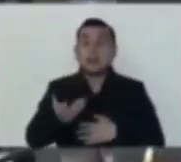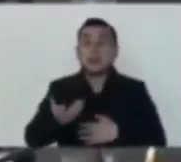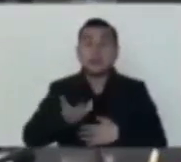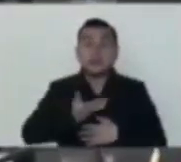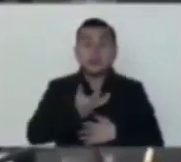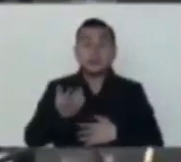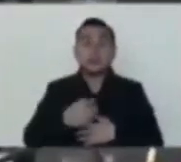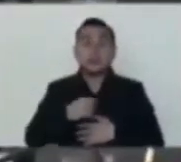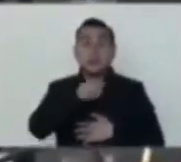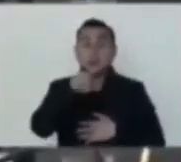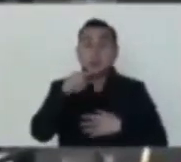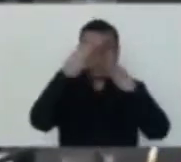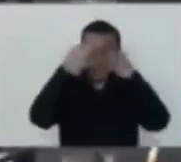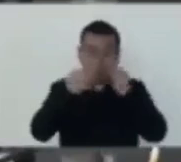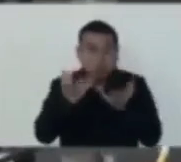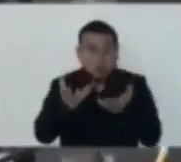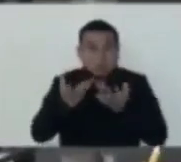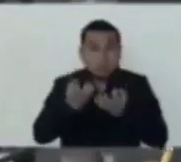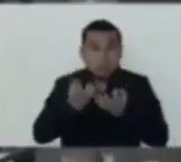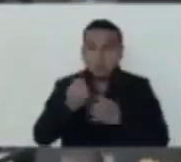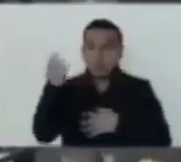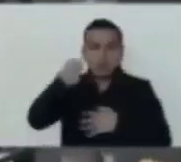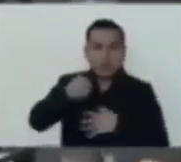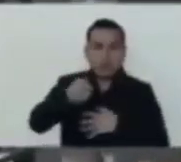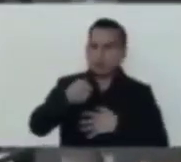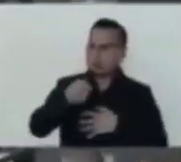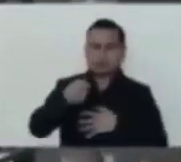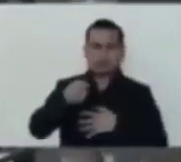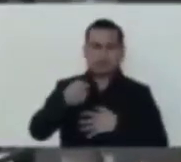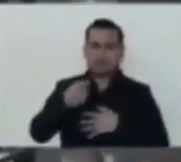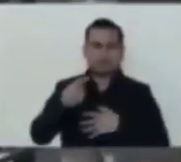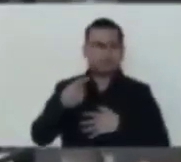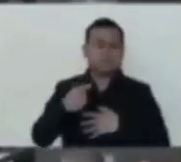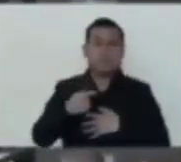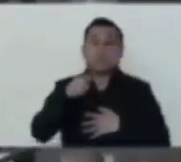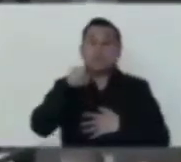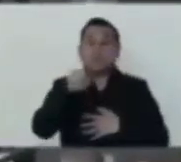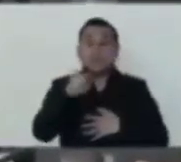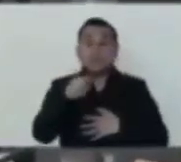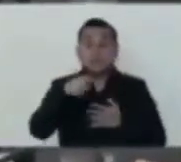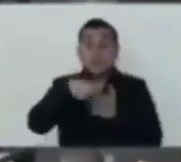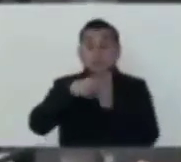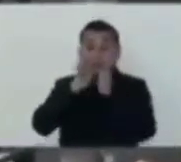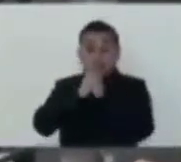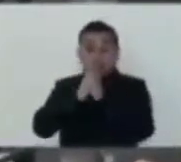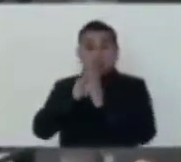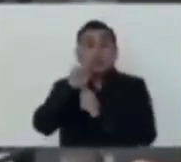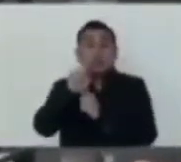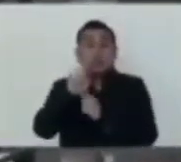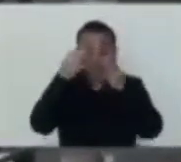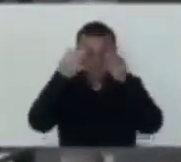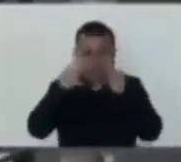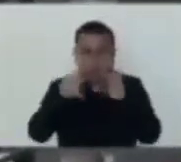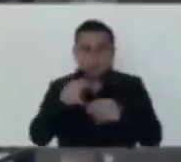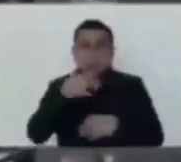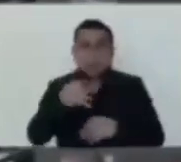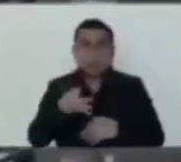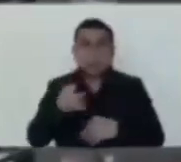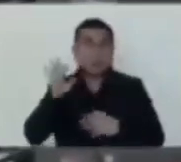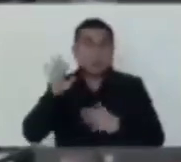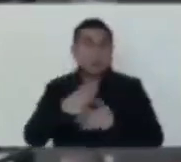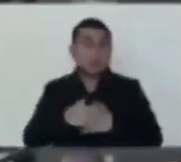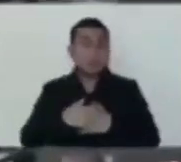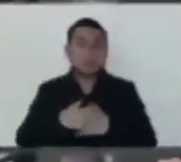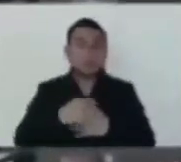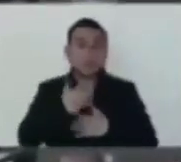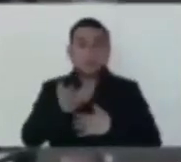Todos los que quieran, no es obligación, está golpeando el Estado laico. Si usted no quiere orar, no ore, no importa, no va a pasar nada, le va a decir nada más. Si ni siquiera las